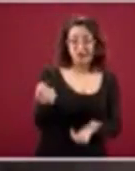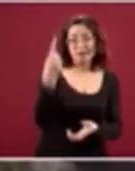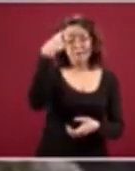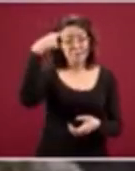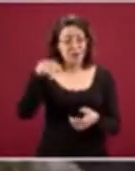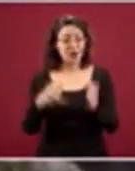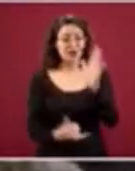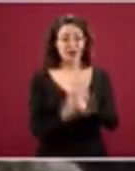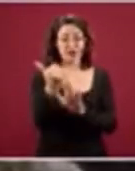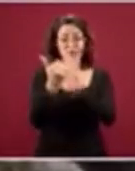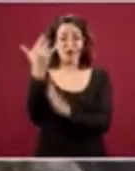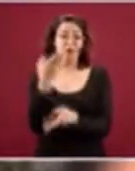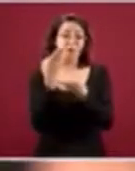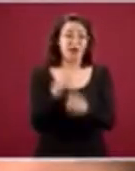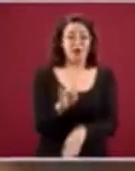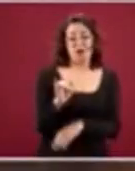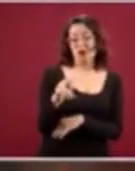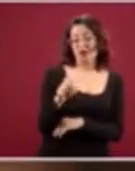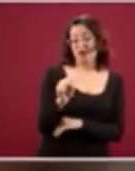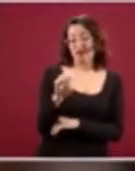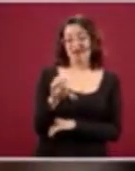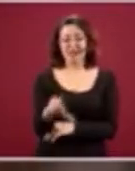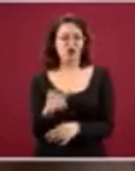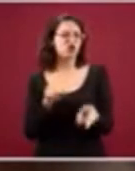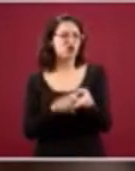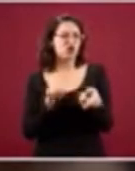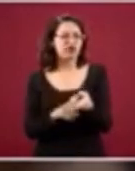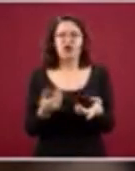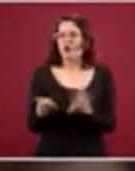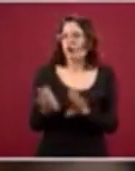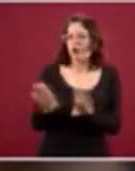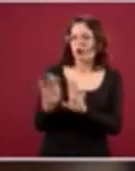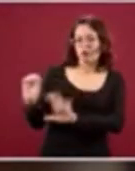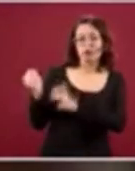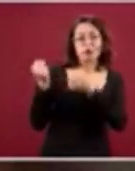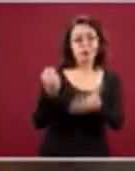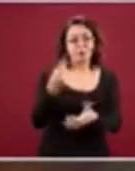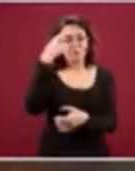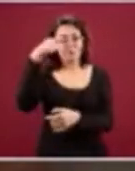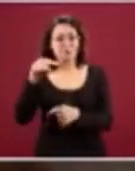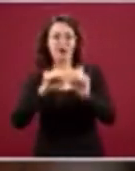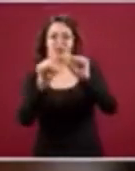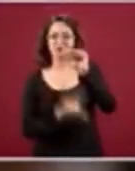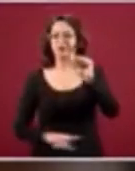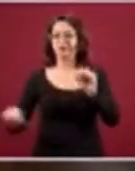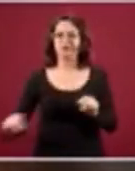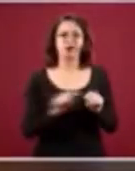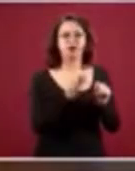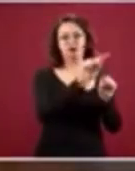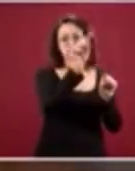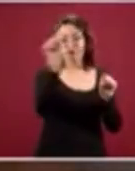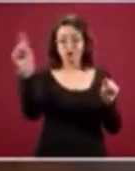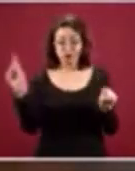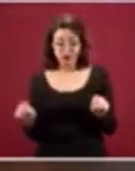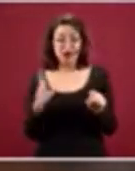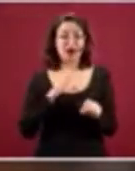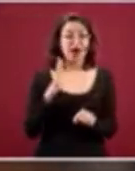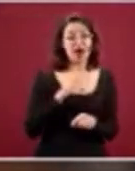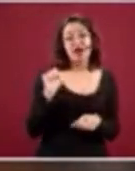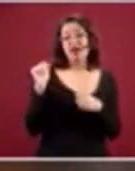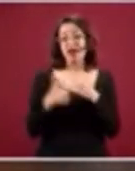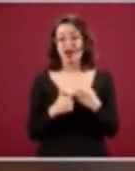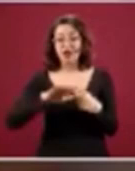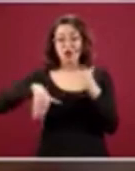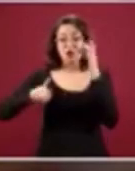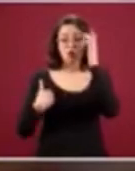construir los bancos del bienestar, faltantes para llegar a todas las comunidades, si tienen algún fondo